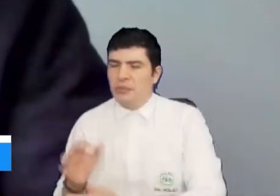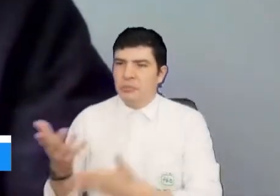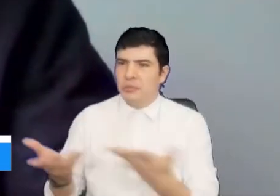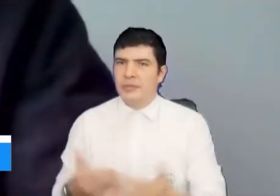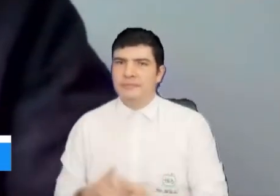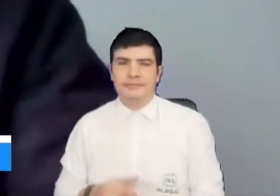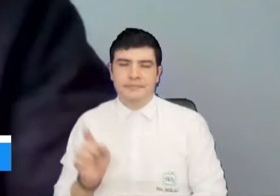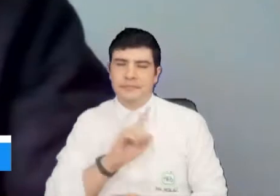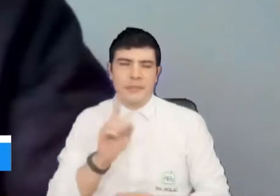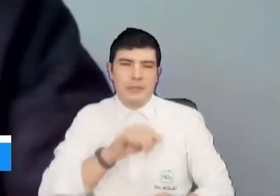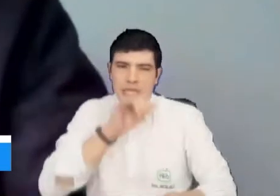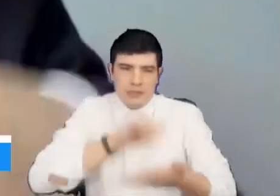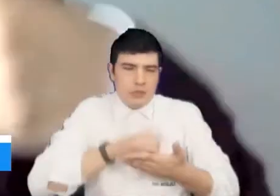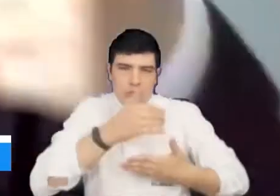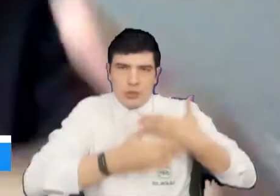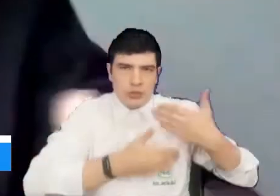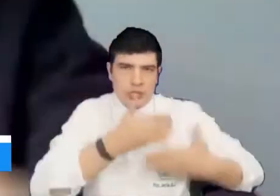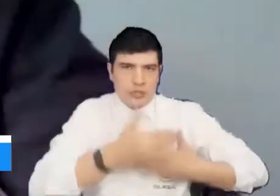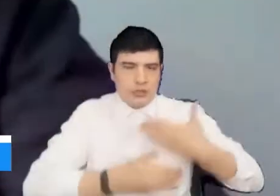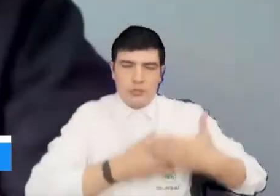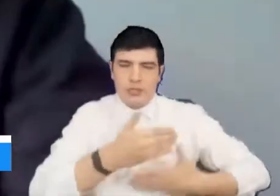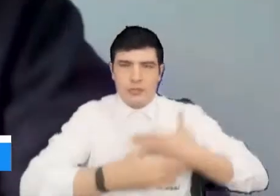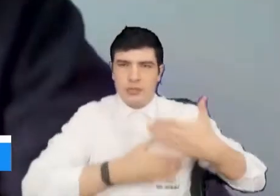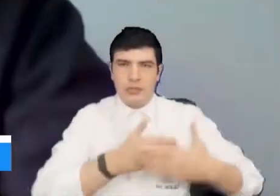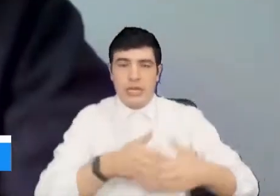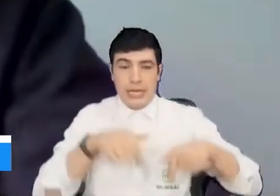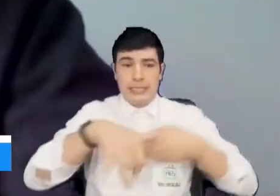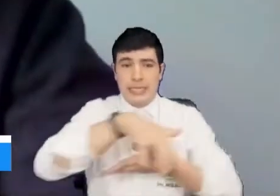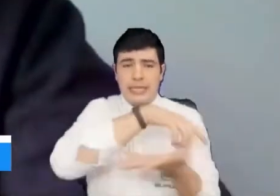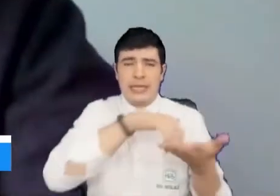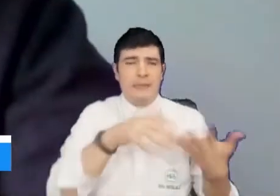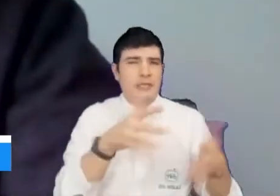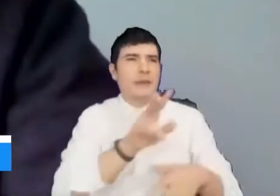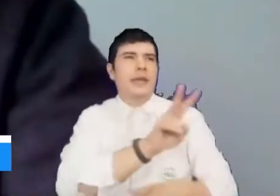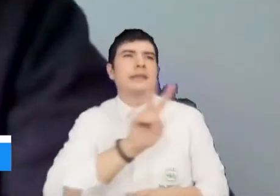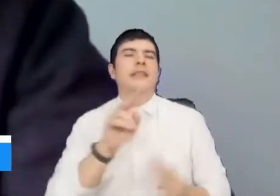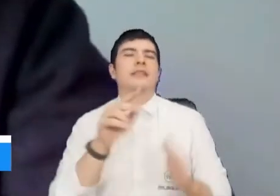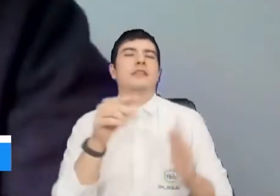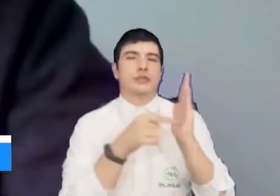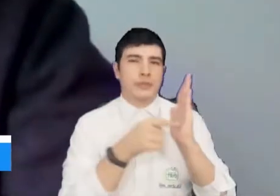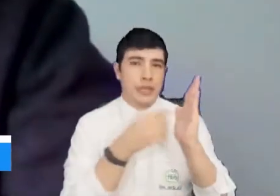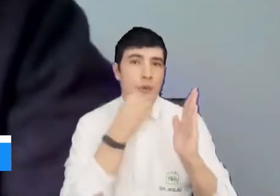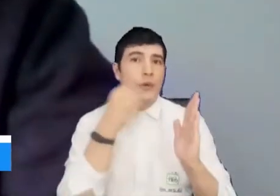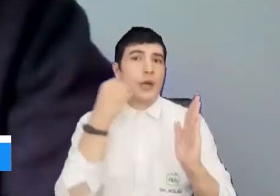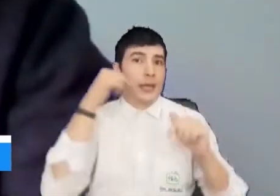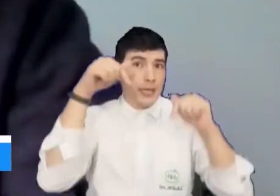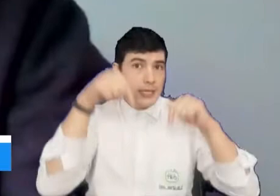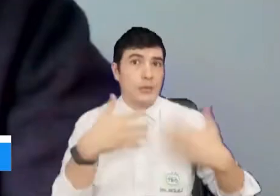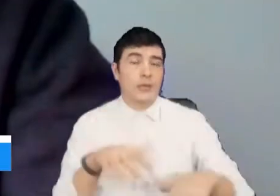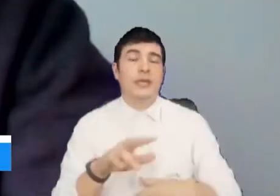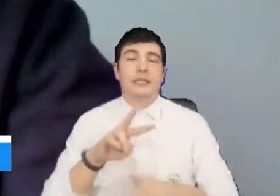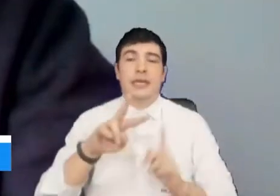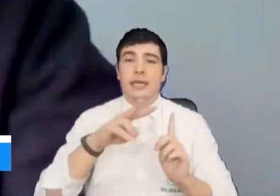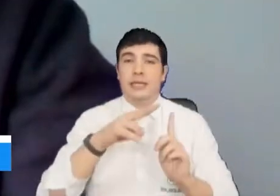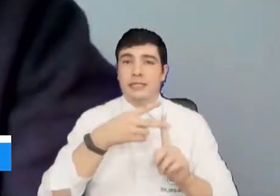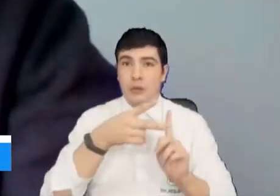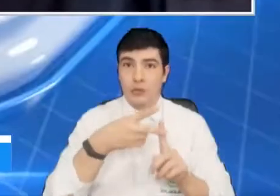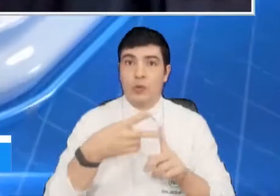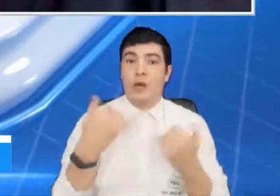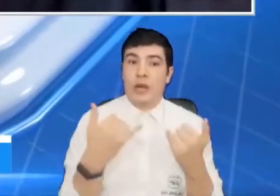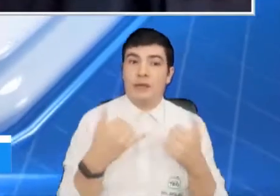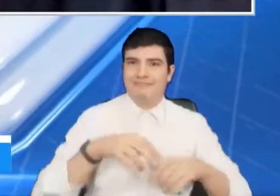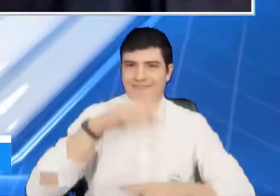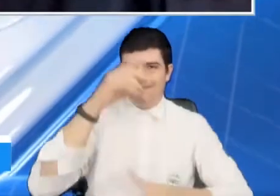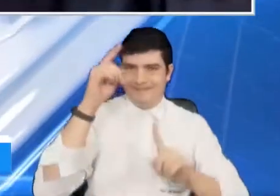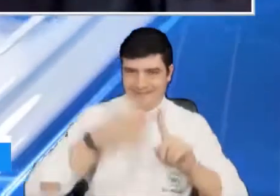Santander a 22 mil hogares. Ahora vuelven a recibir este segundo giro de 75 mil pesos. Una